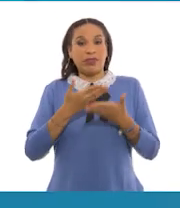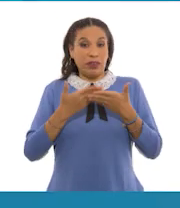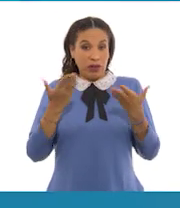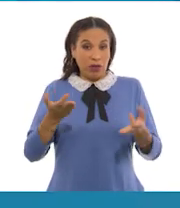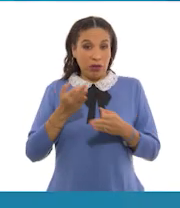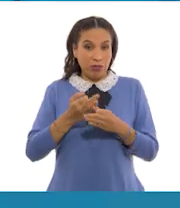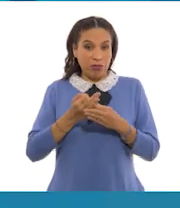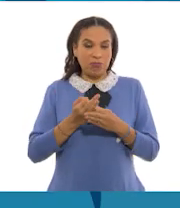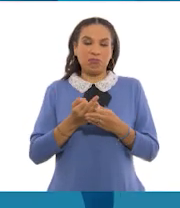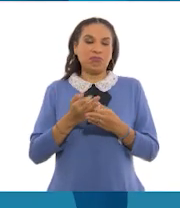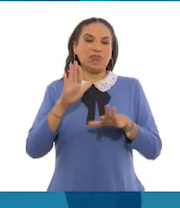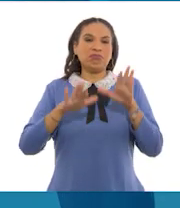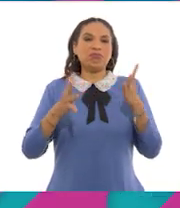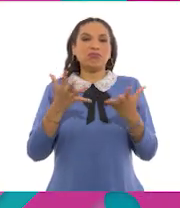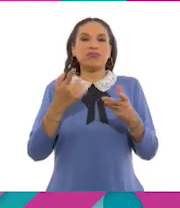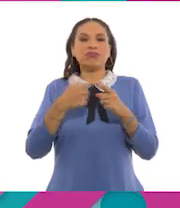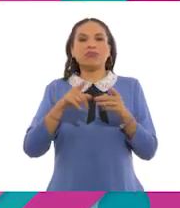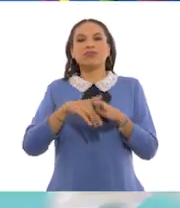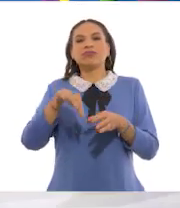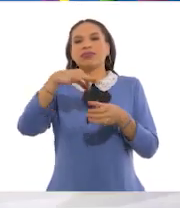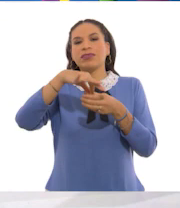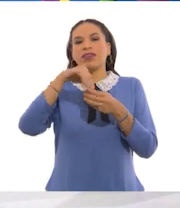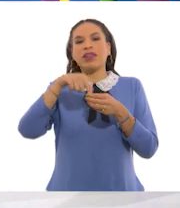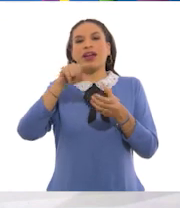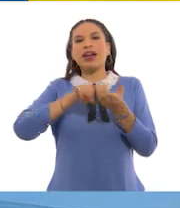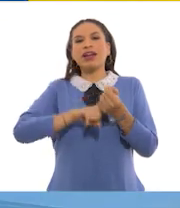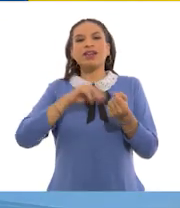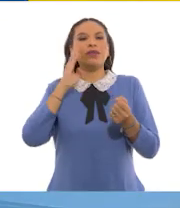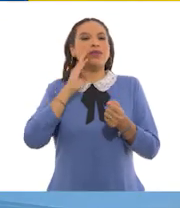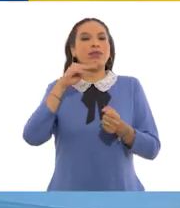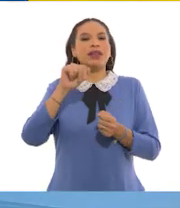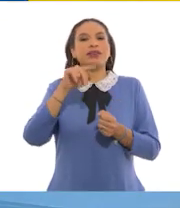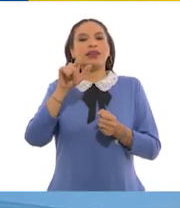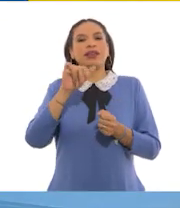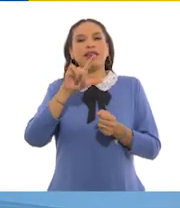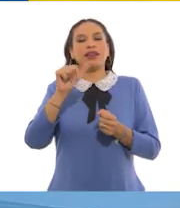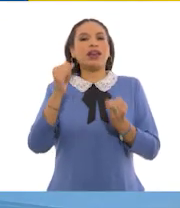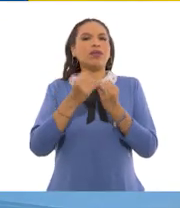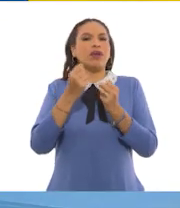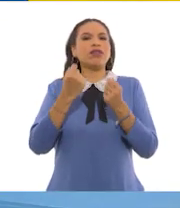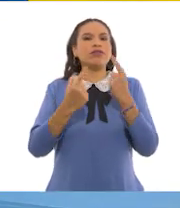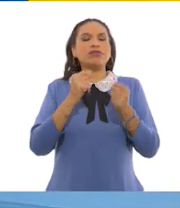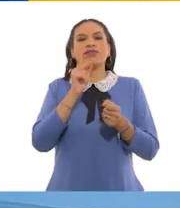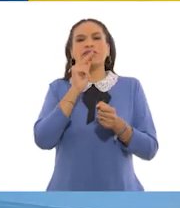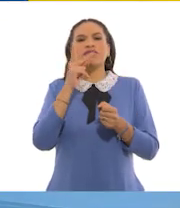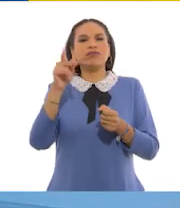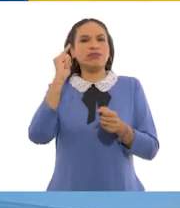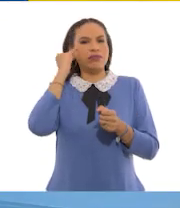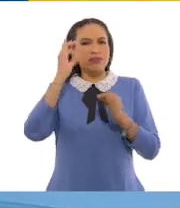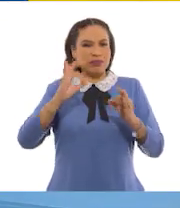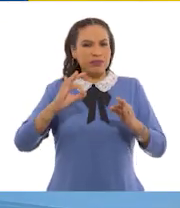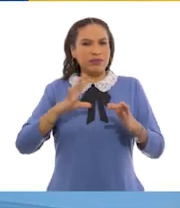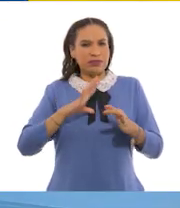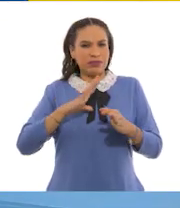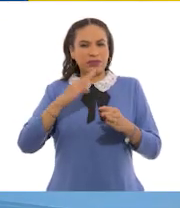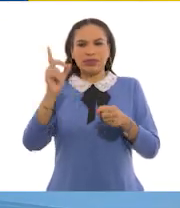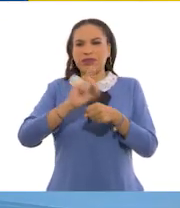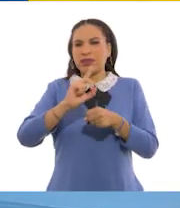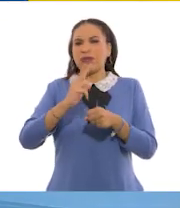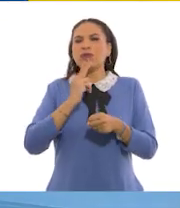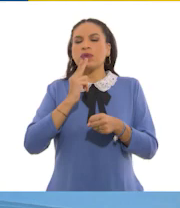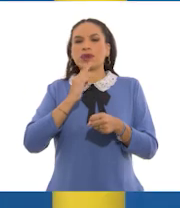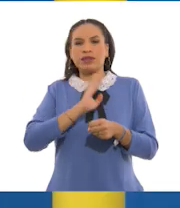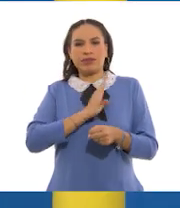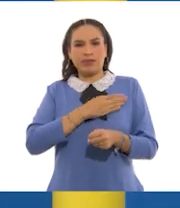actualidad a veces empleamos, como el té de manzanilla. Y lo mismo pasó con algunas palabras de origen indígena que usamos todos los días en